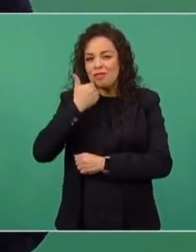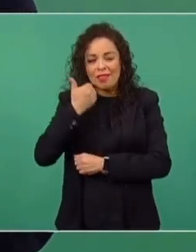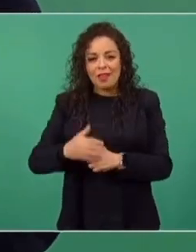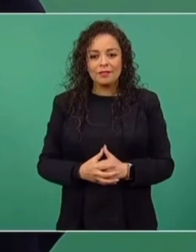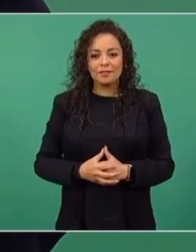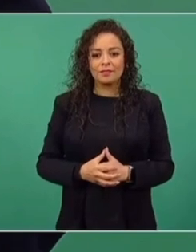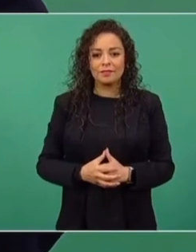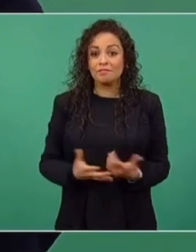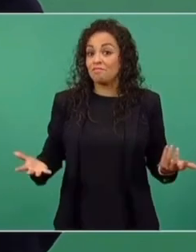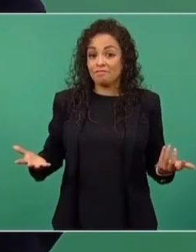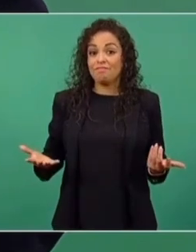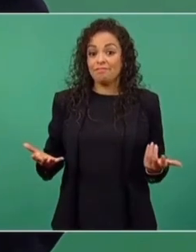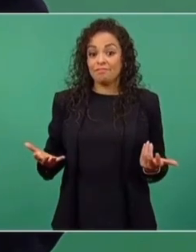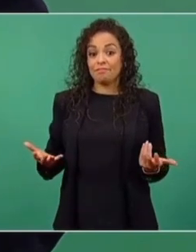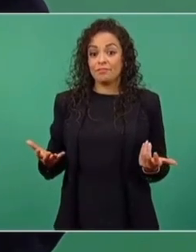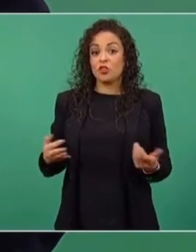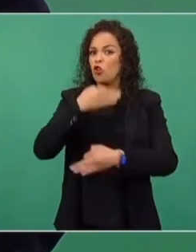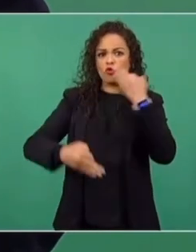que justificaban todo.